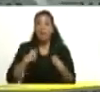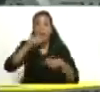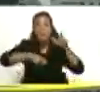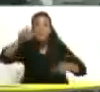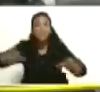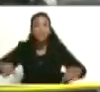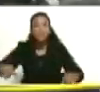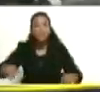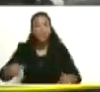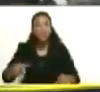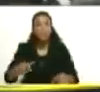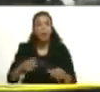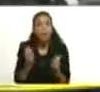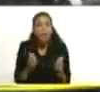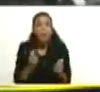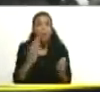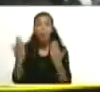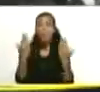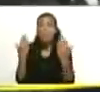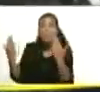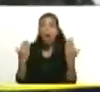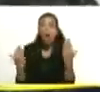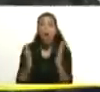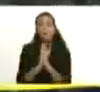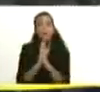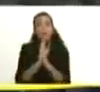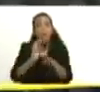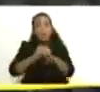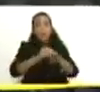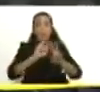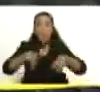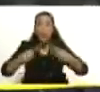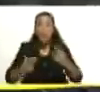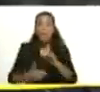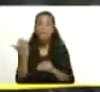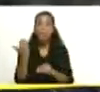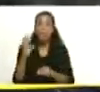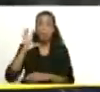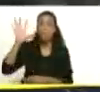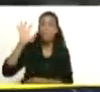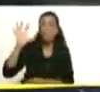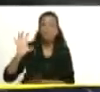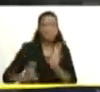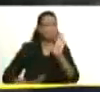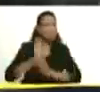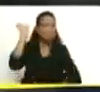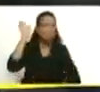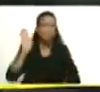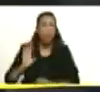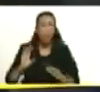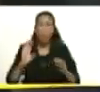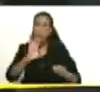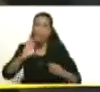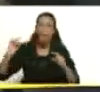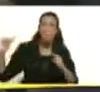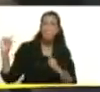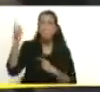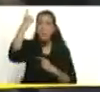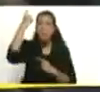sociedad. Tenemos que pedirle a las nuevas potencias emergentes que ocupan un espacio